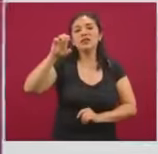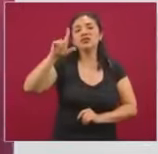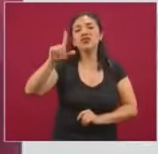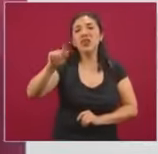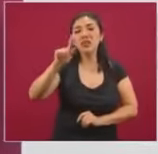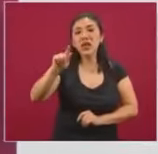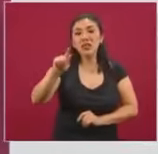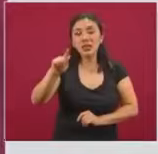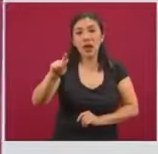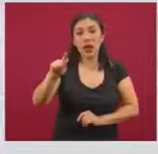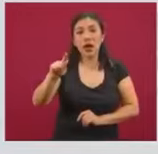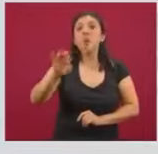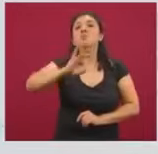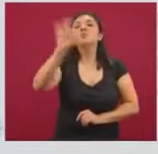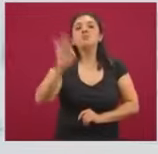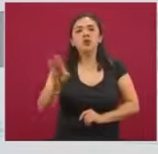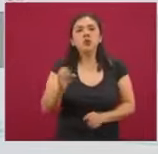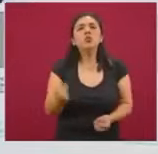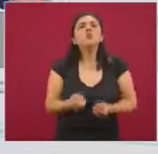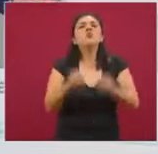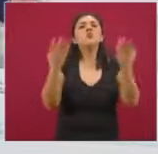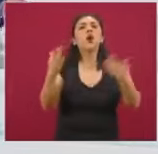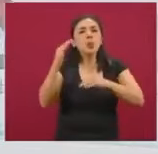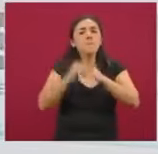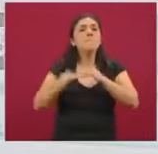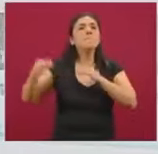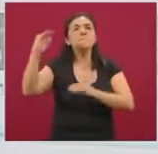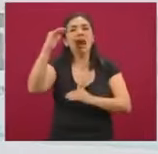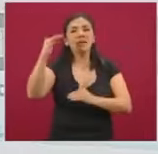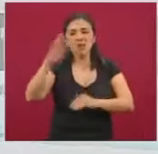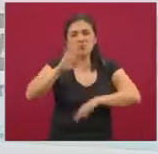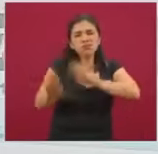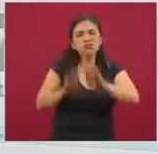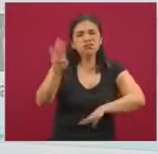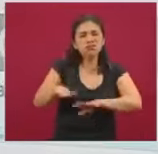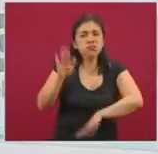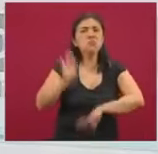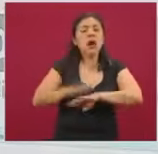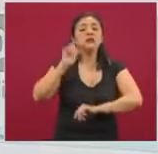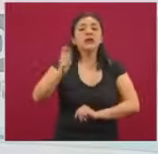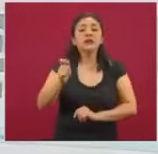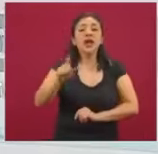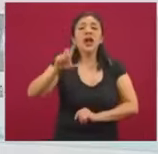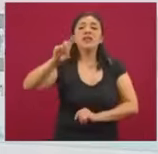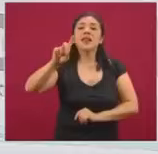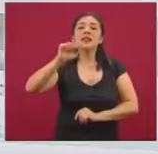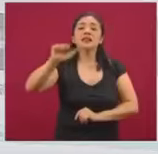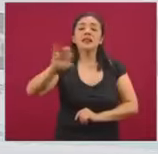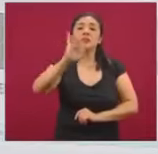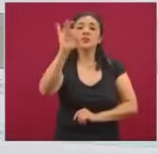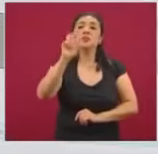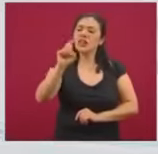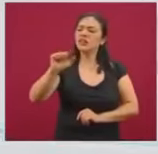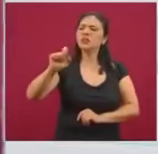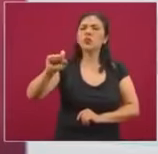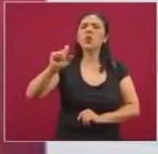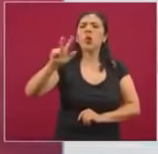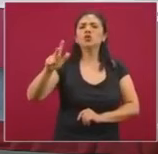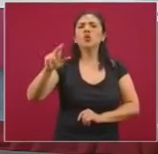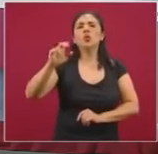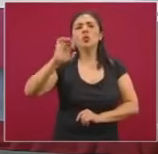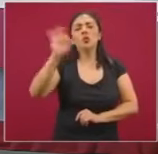193.170, y ya en porcentaje, es decir, qué tanto de incremento con respecto a lo esperado, es un 36.8%